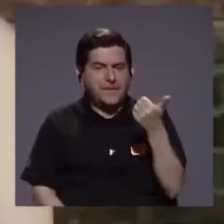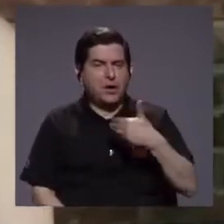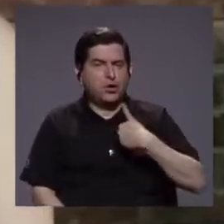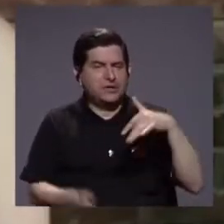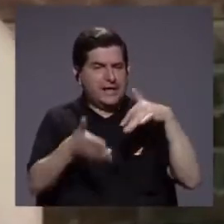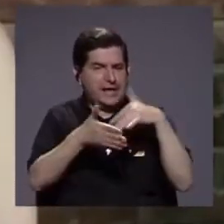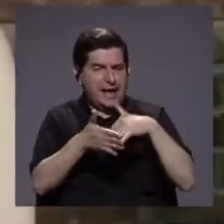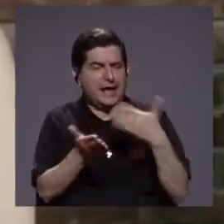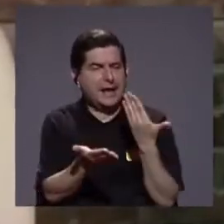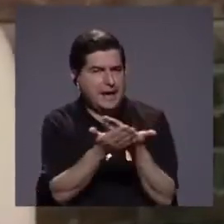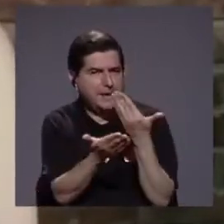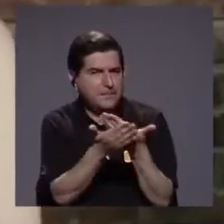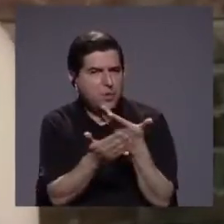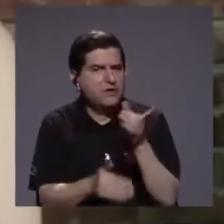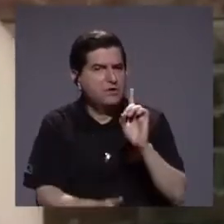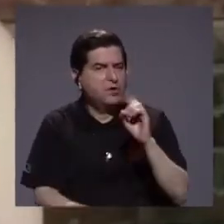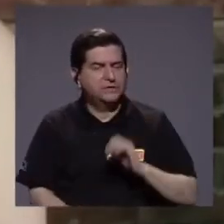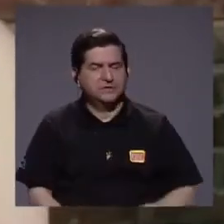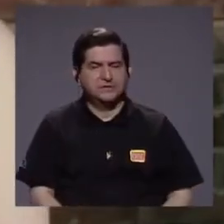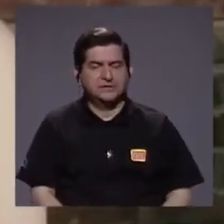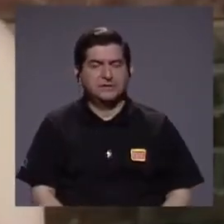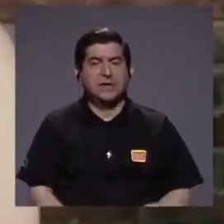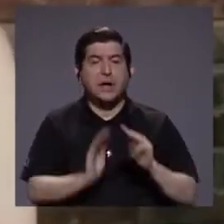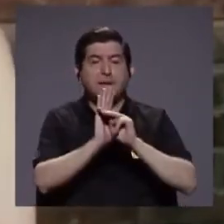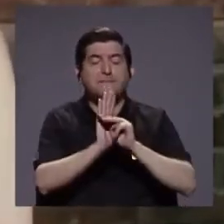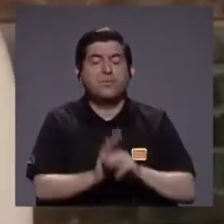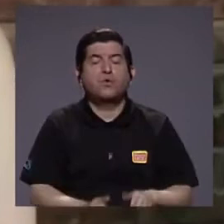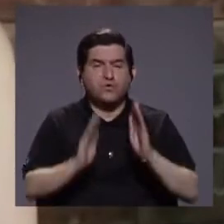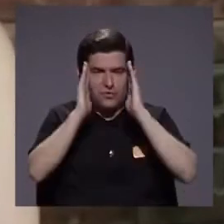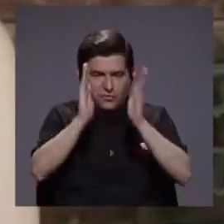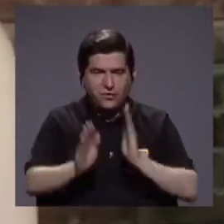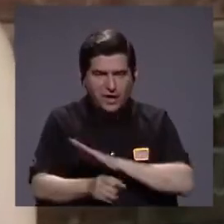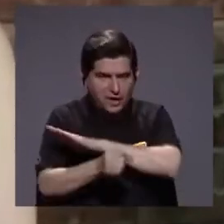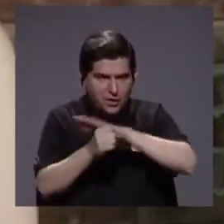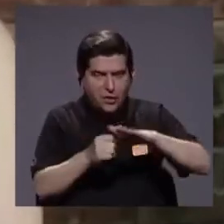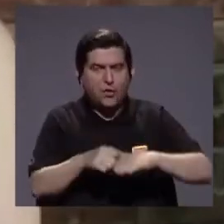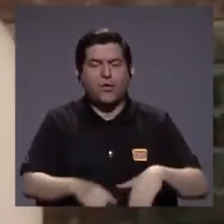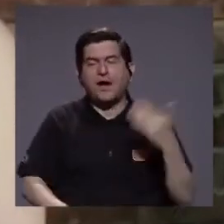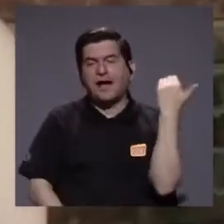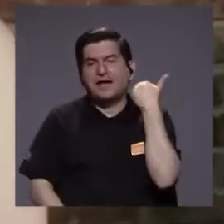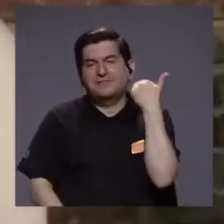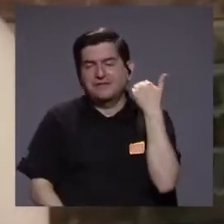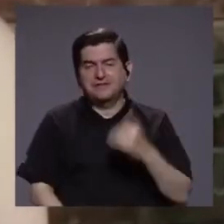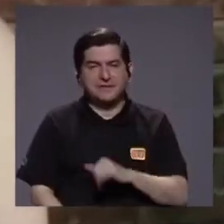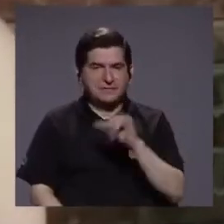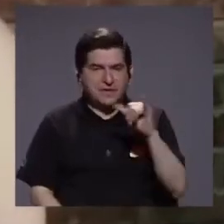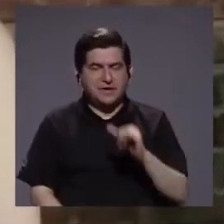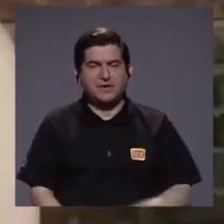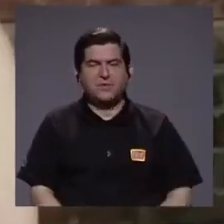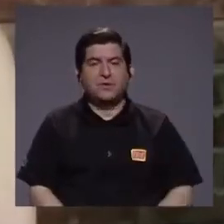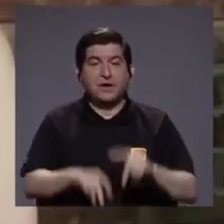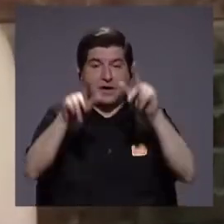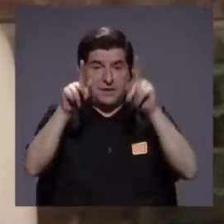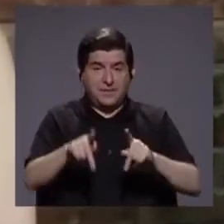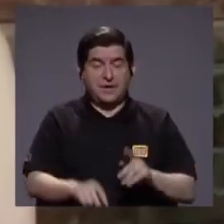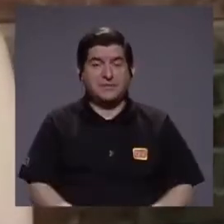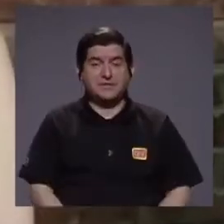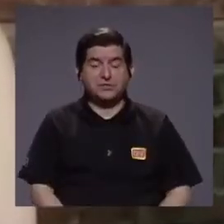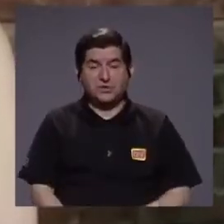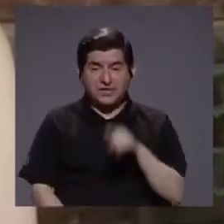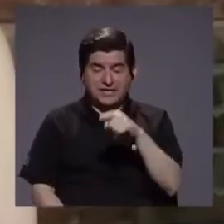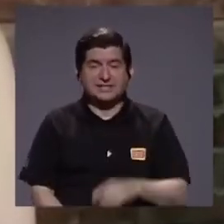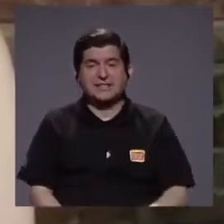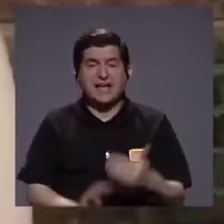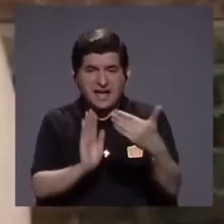estudio que evidencia. Quiero un modelo de atención integral para las víctimas y también para esas personas que son